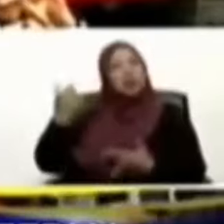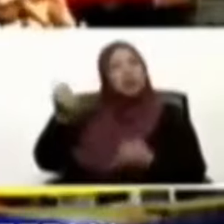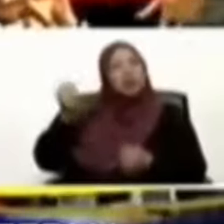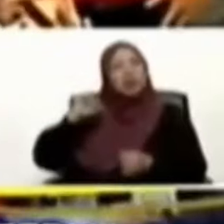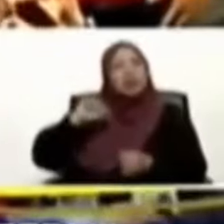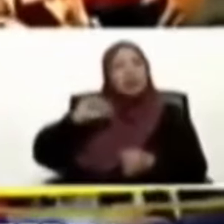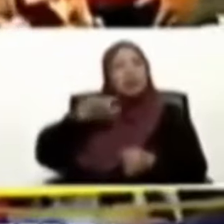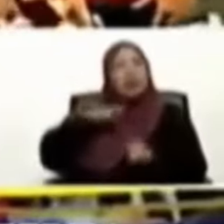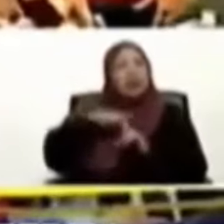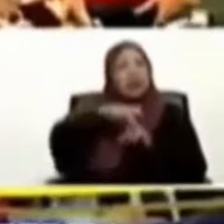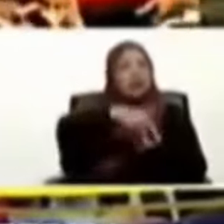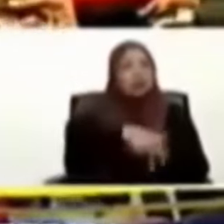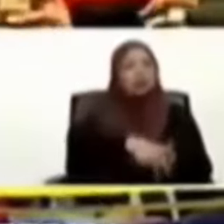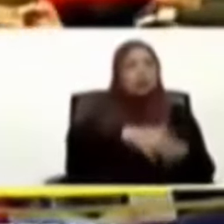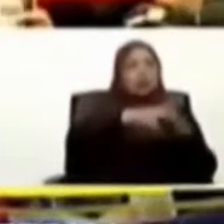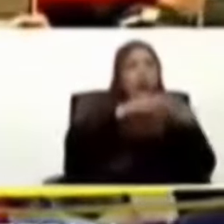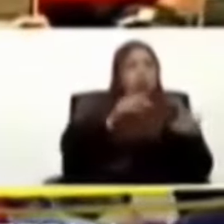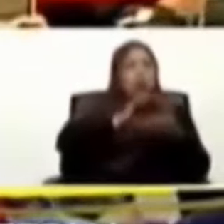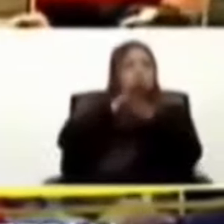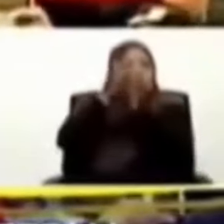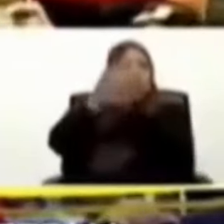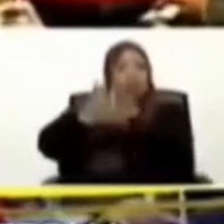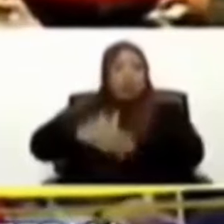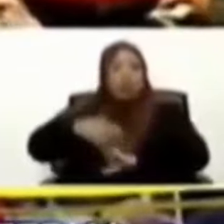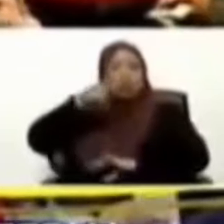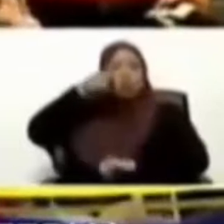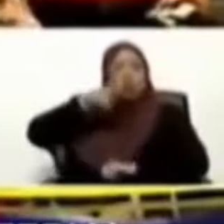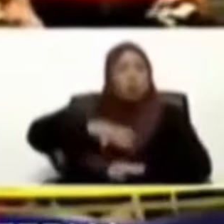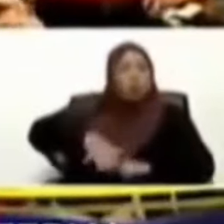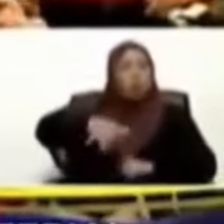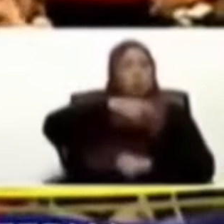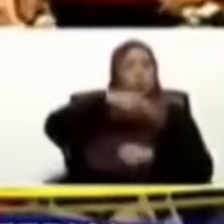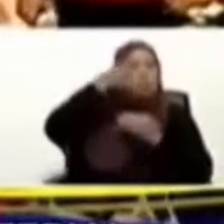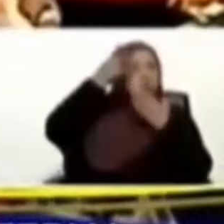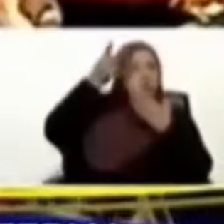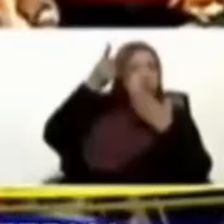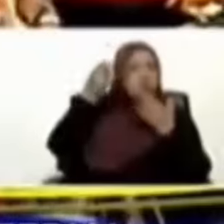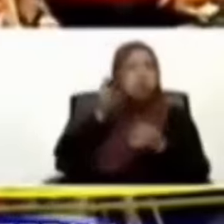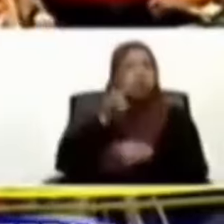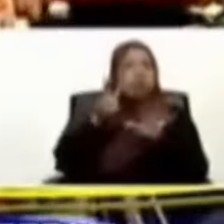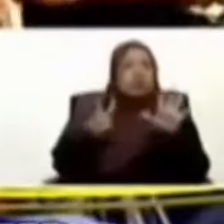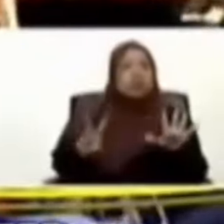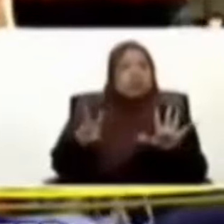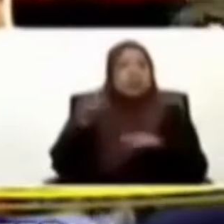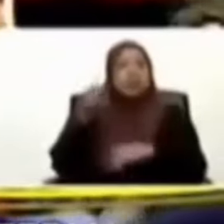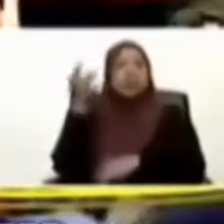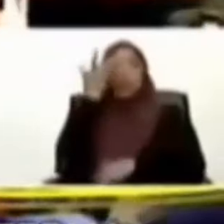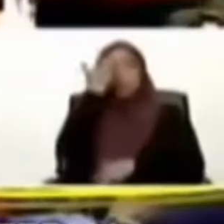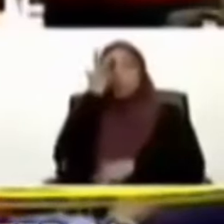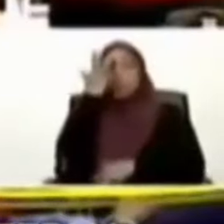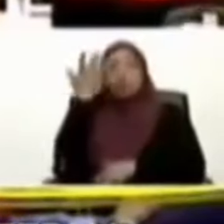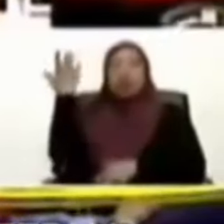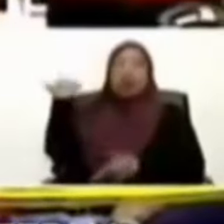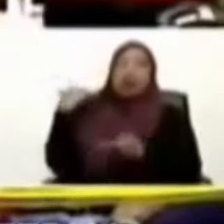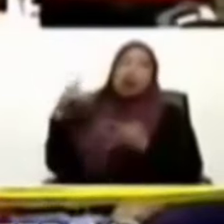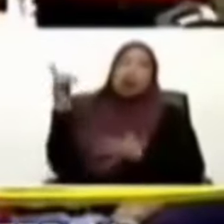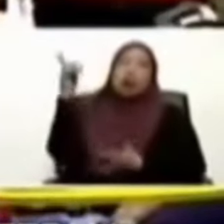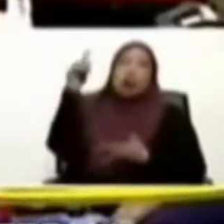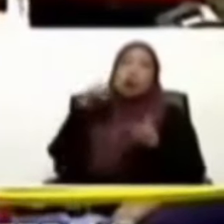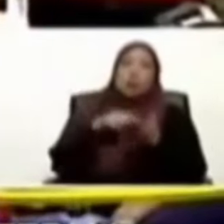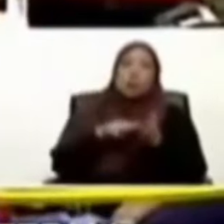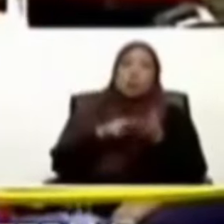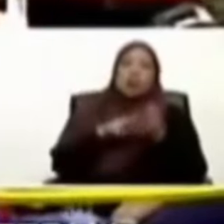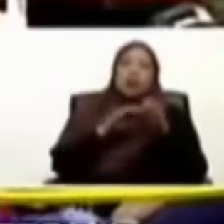vehículo, barco o incluso en canoa. Acompañada a menudo por Edmundo González, es recibida por multitudes en